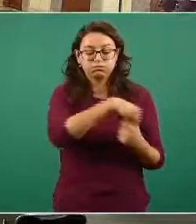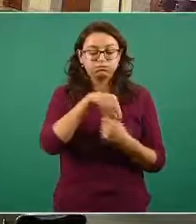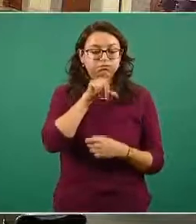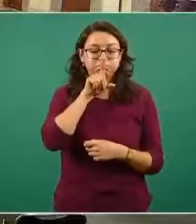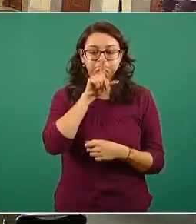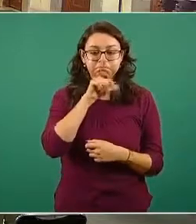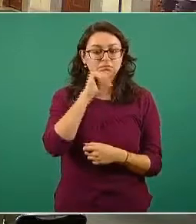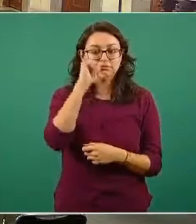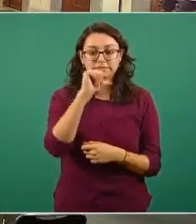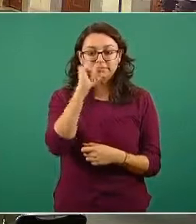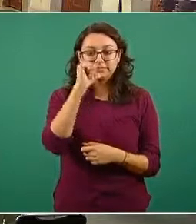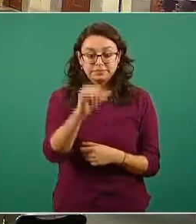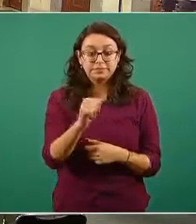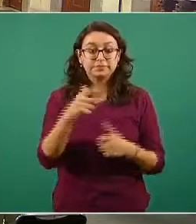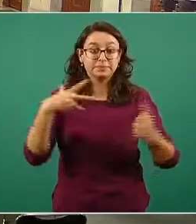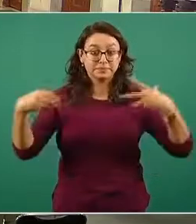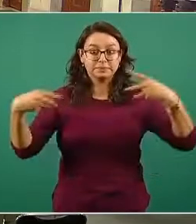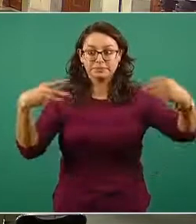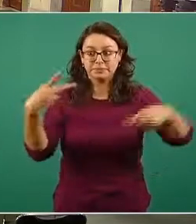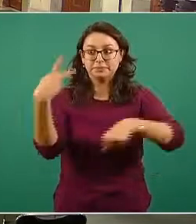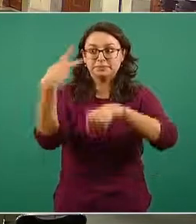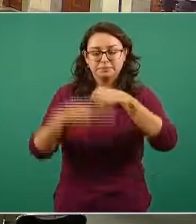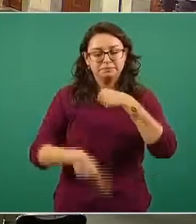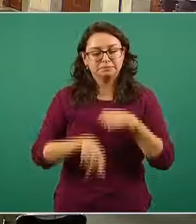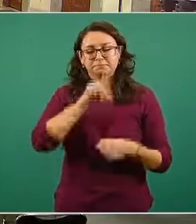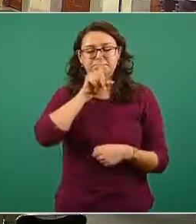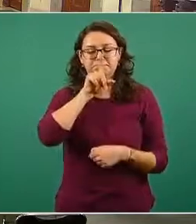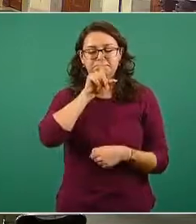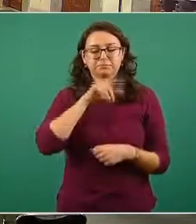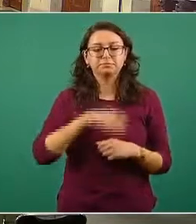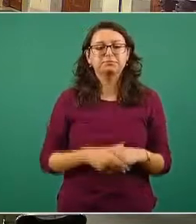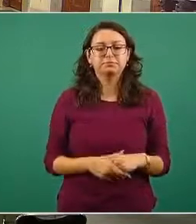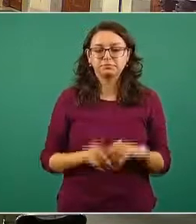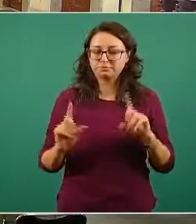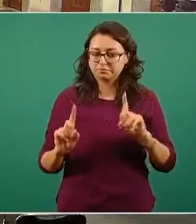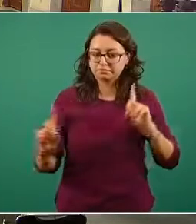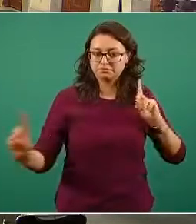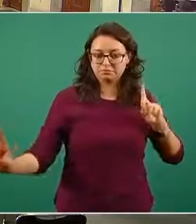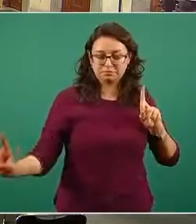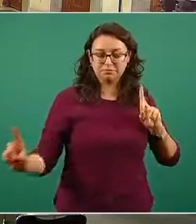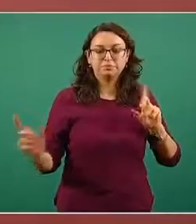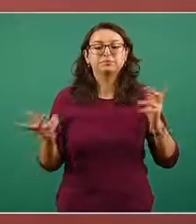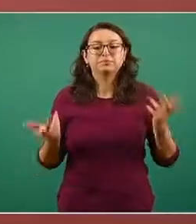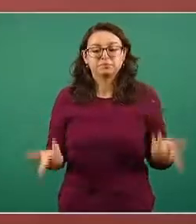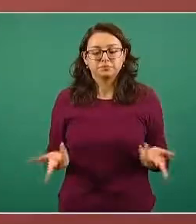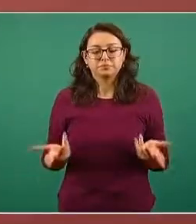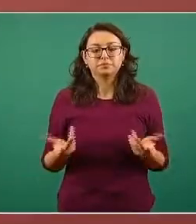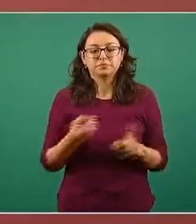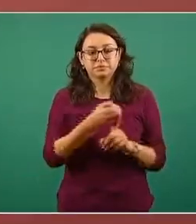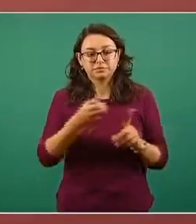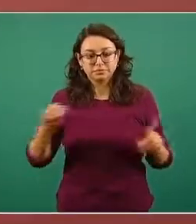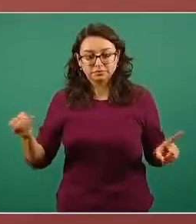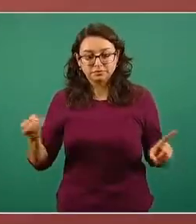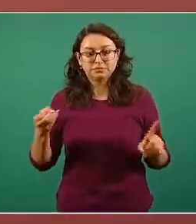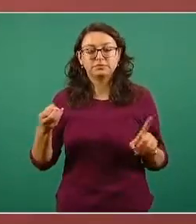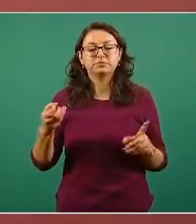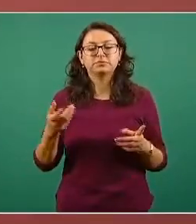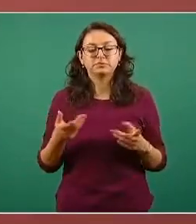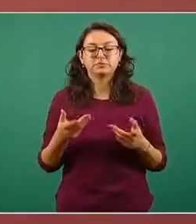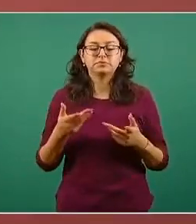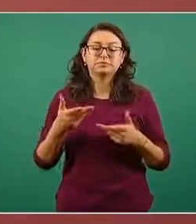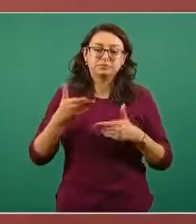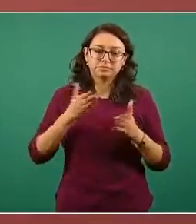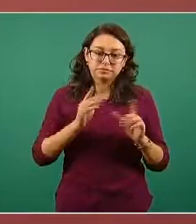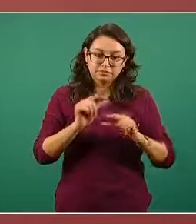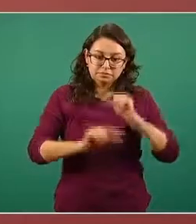pudiera en un momento dado representar un riesgo innecesario. Se guarda la sana distancia, se mantiene orden en los turnos y en